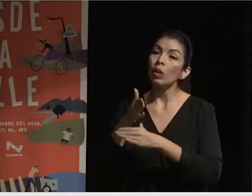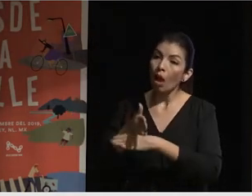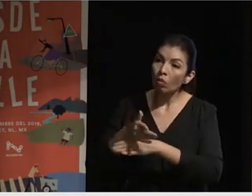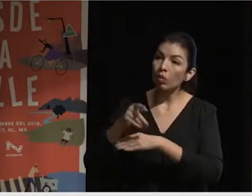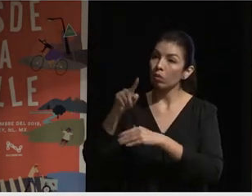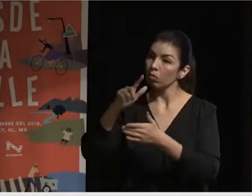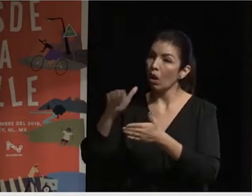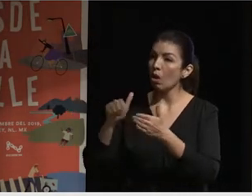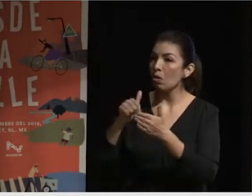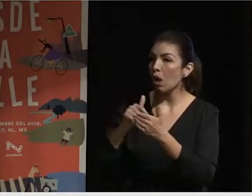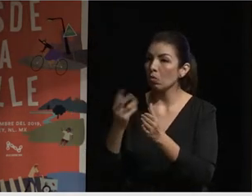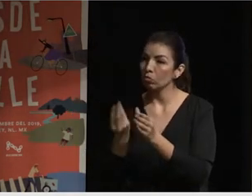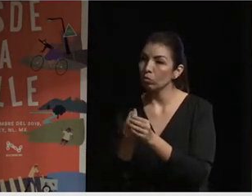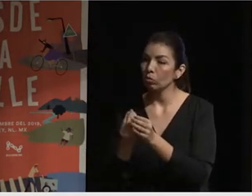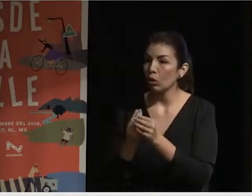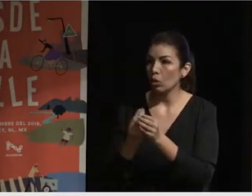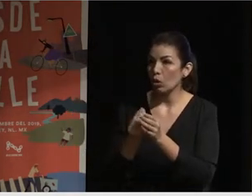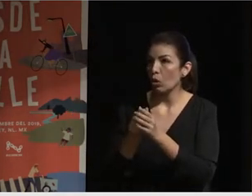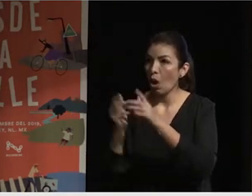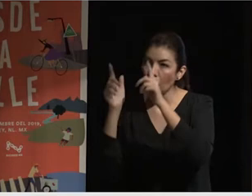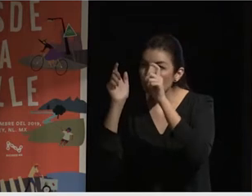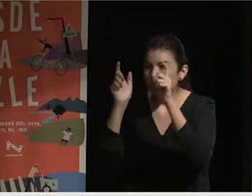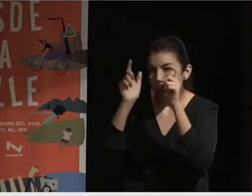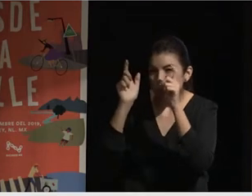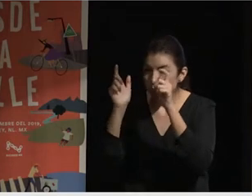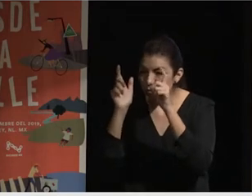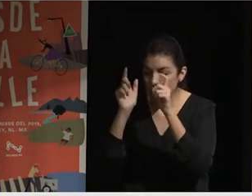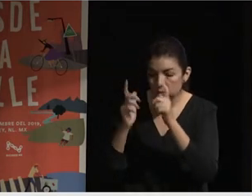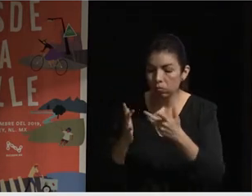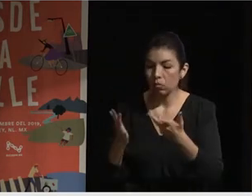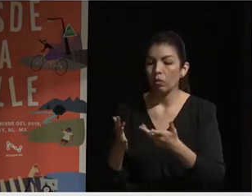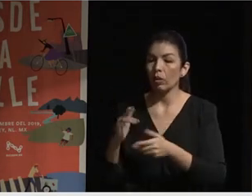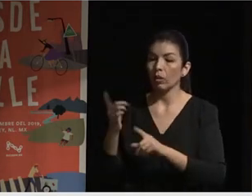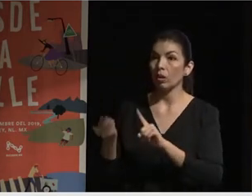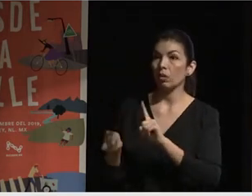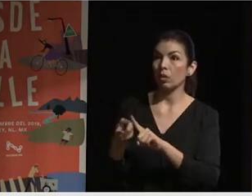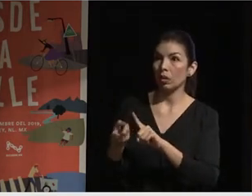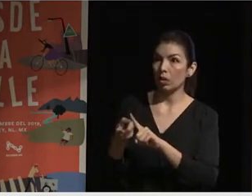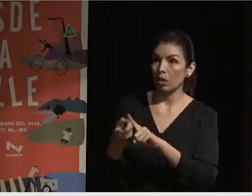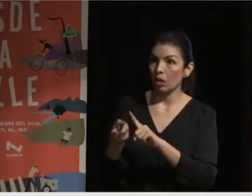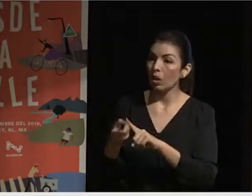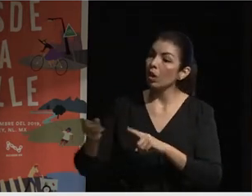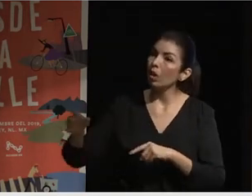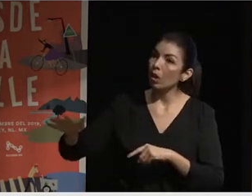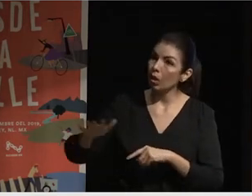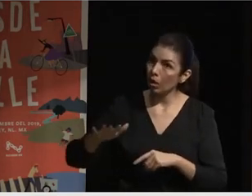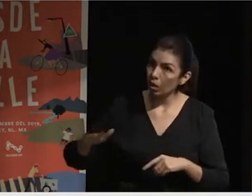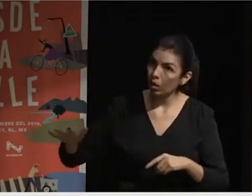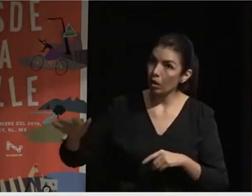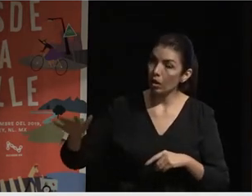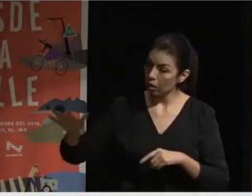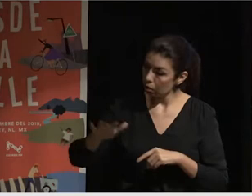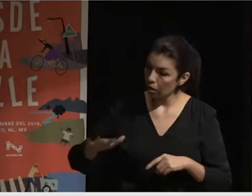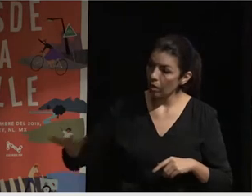talleres de fotografía había mucho interés de los pobladores del asentamiento de dar a conocer su manera de cómo vivían la ciudad a través de la